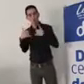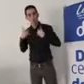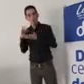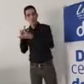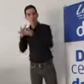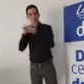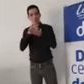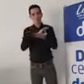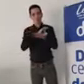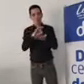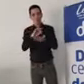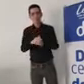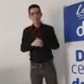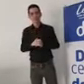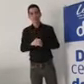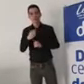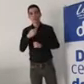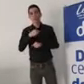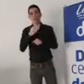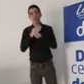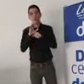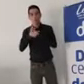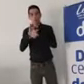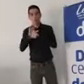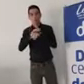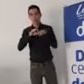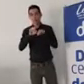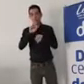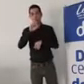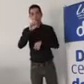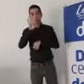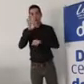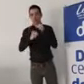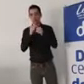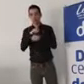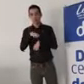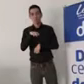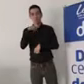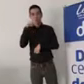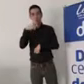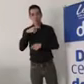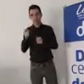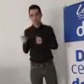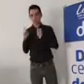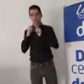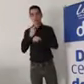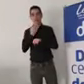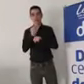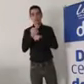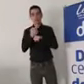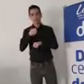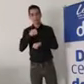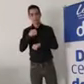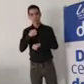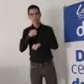24 años y hoy tengo la inmensa responsabilidad de ser el concejal más joven electo